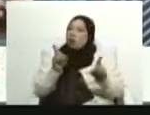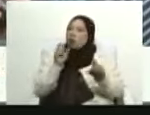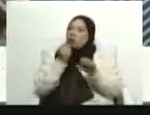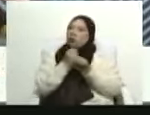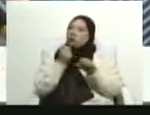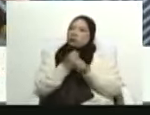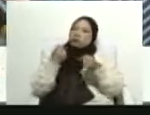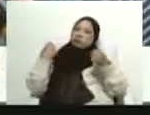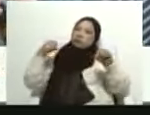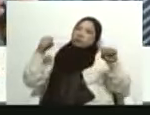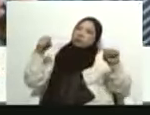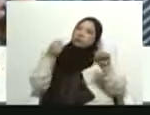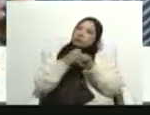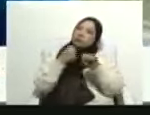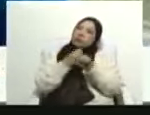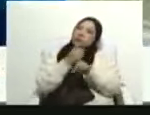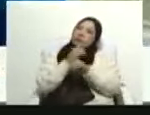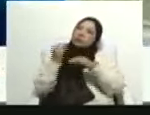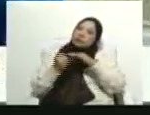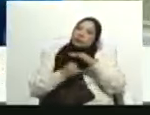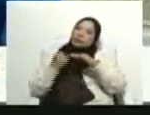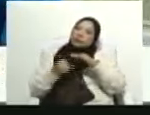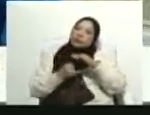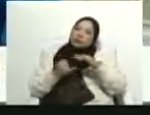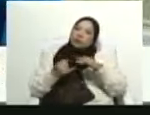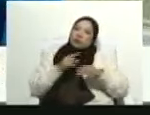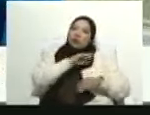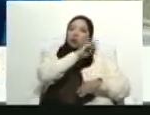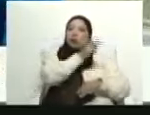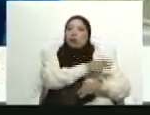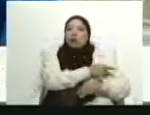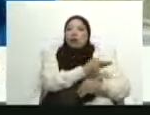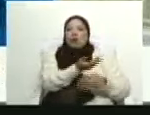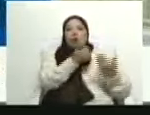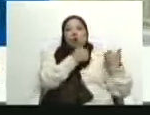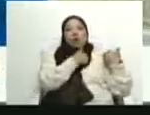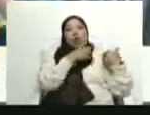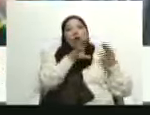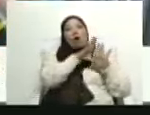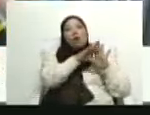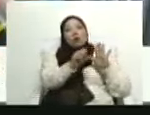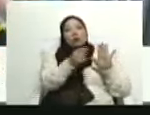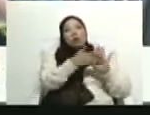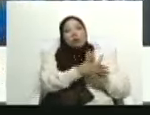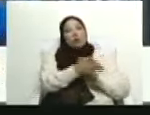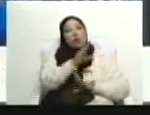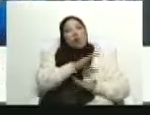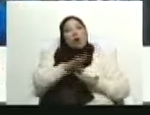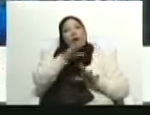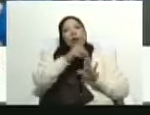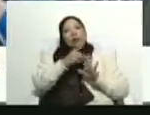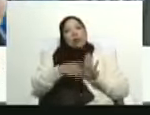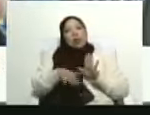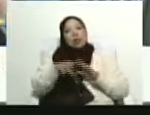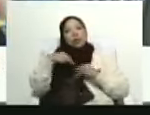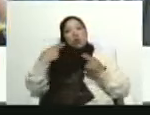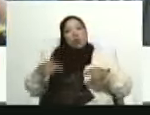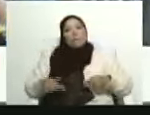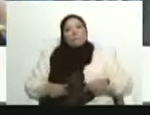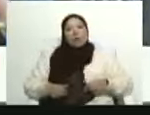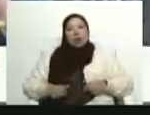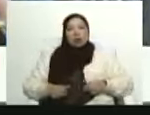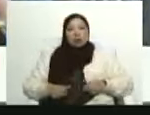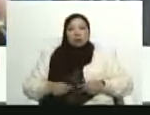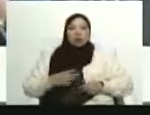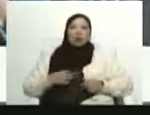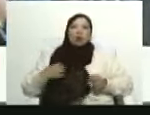con soberanía. Tenemos unas instituciones fuertes. La Constitución de la República Bolivariana de Venezuela protege los derechos humanos. Hay todo un